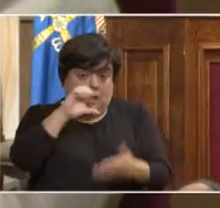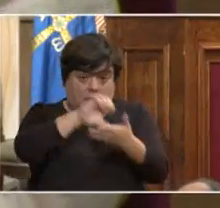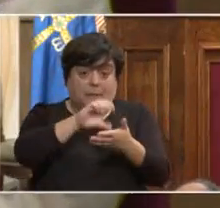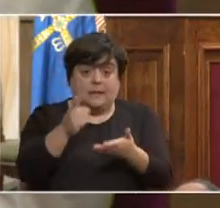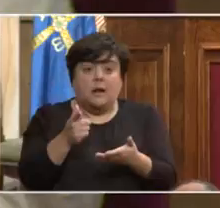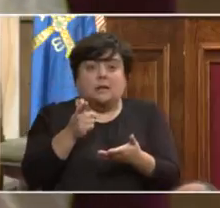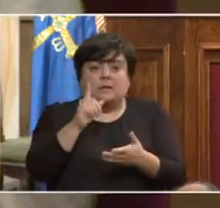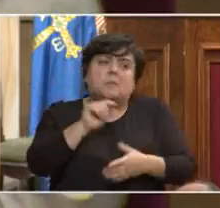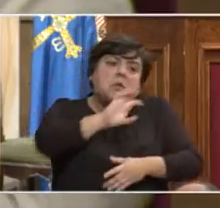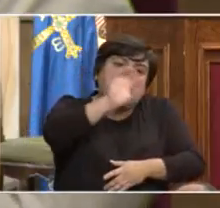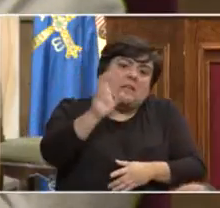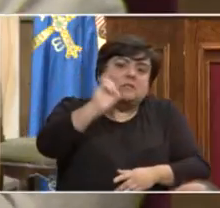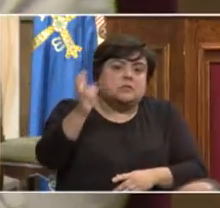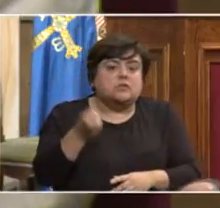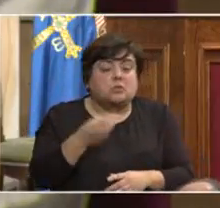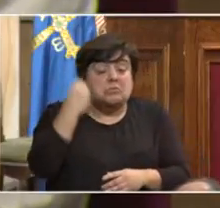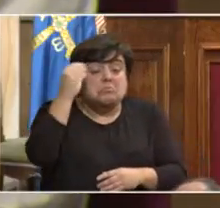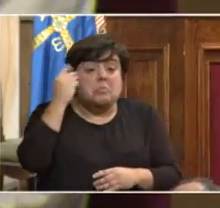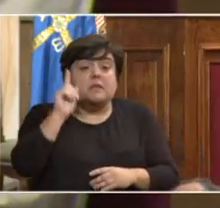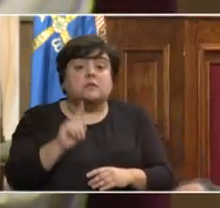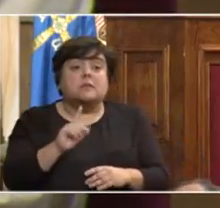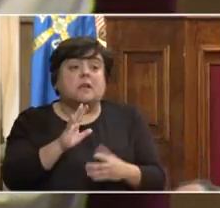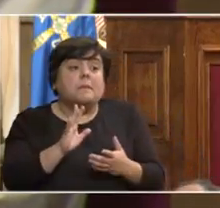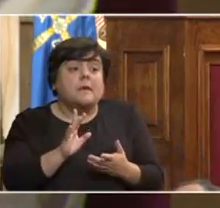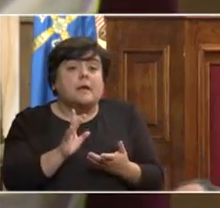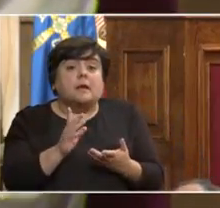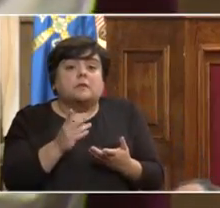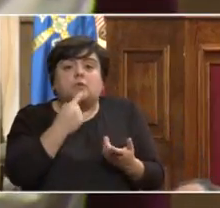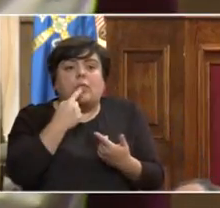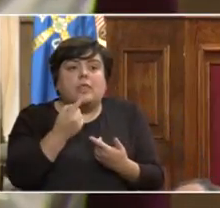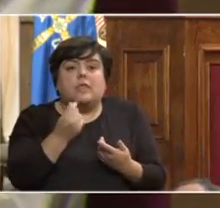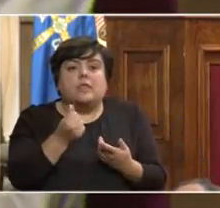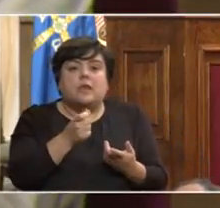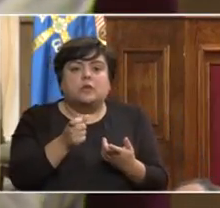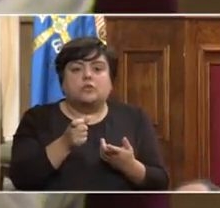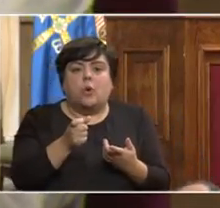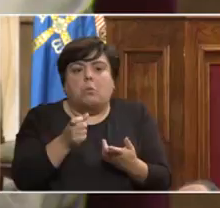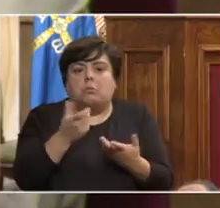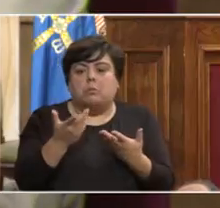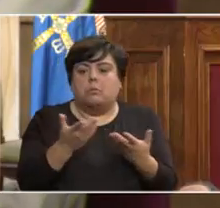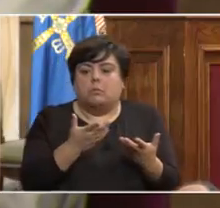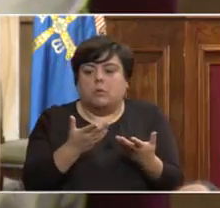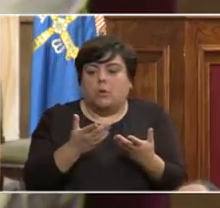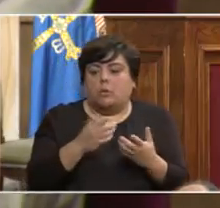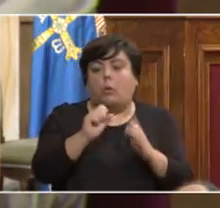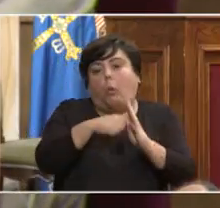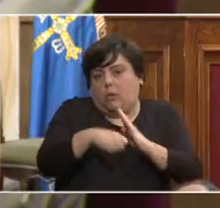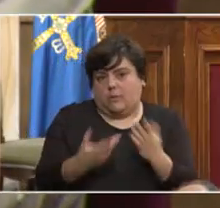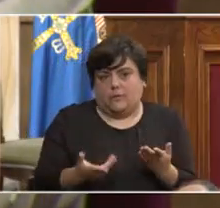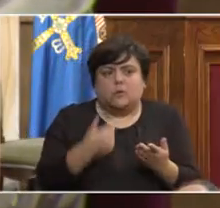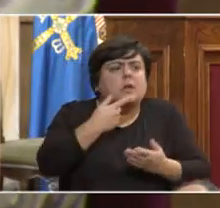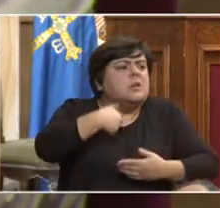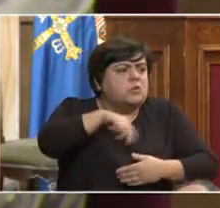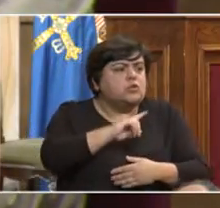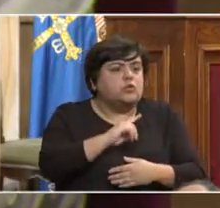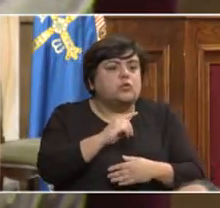los países, están estos, lo que se ha dado llamar culebrones, que nosotros los